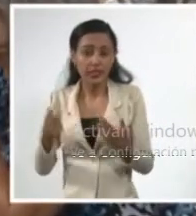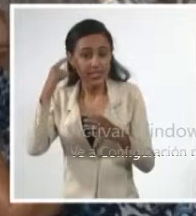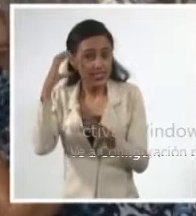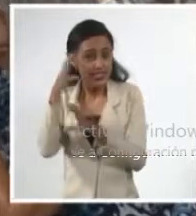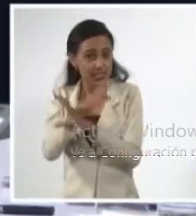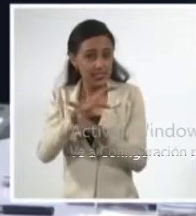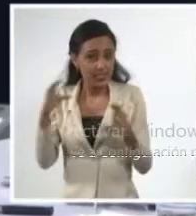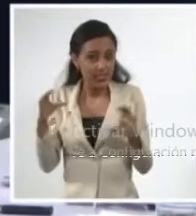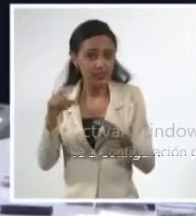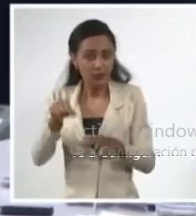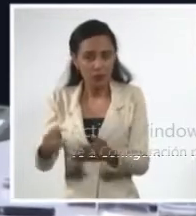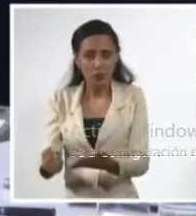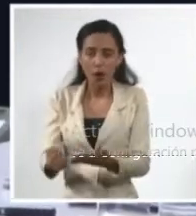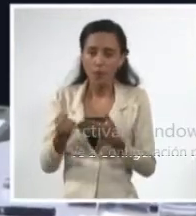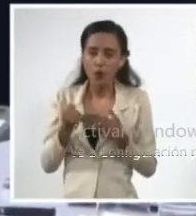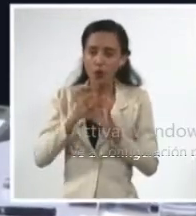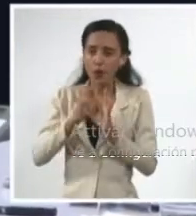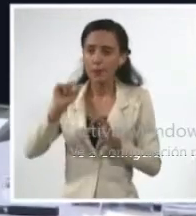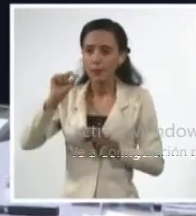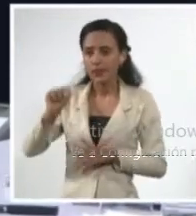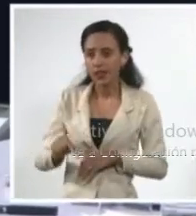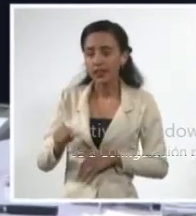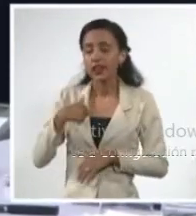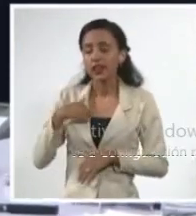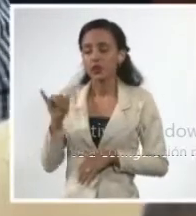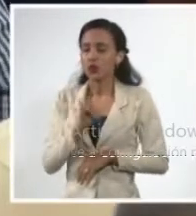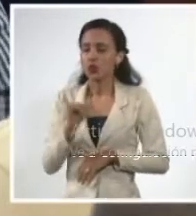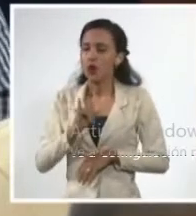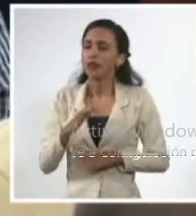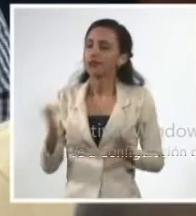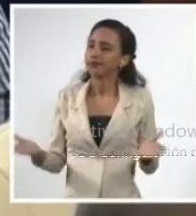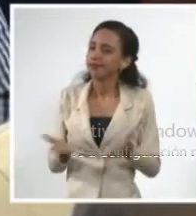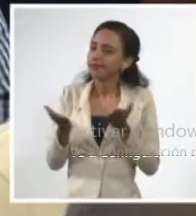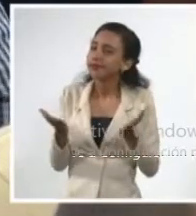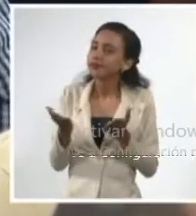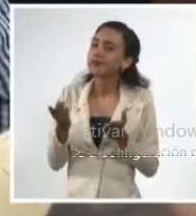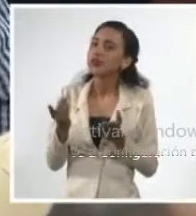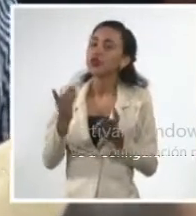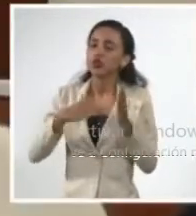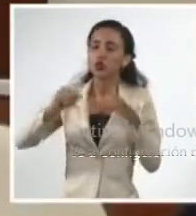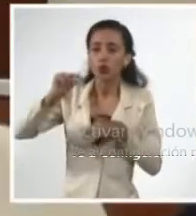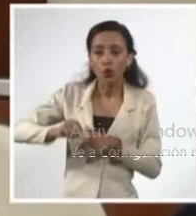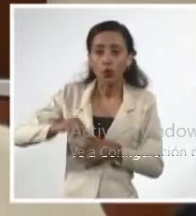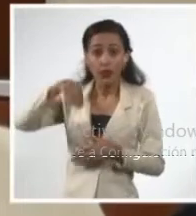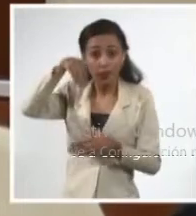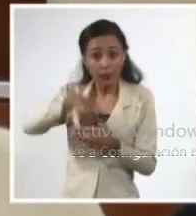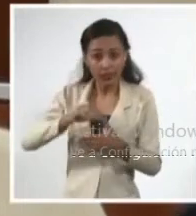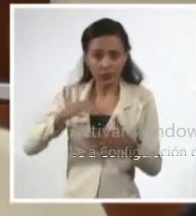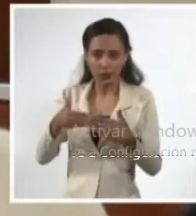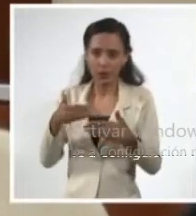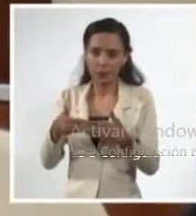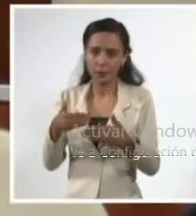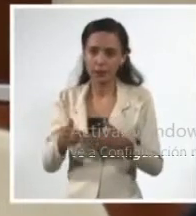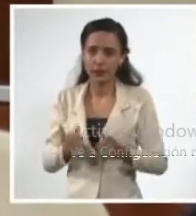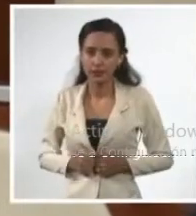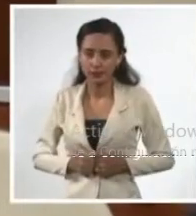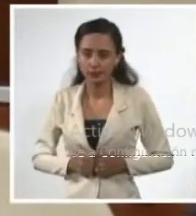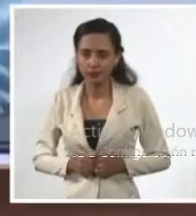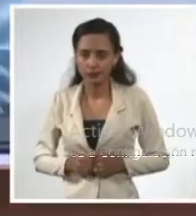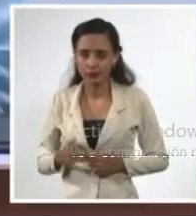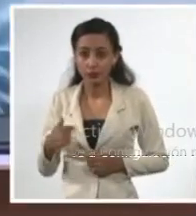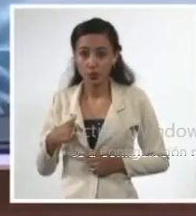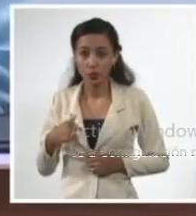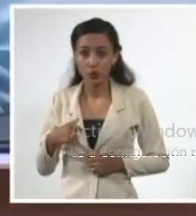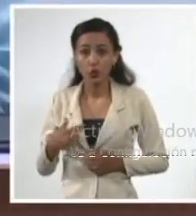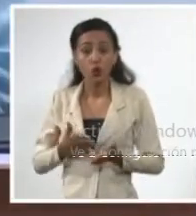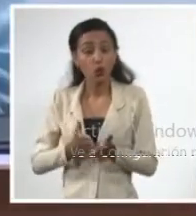en recibir el apoyo de expertos y también en potenciar la formación doctoral hacia adentro de las empresas. Yo sigo insistiendo